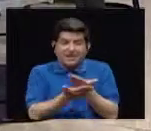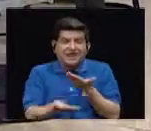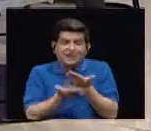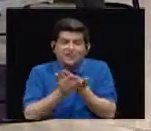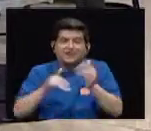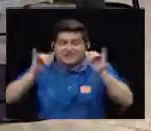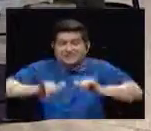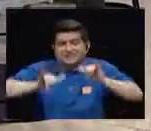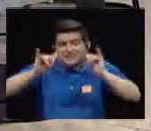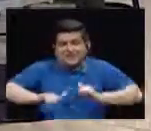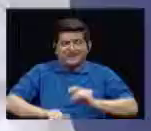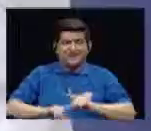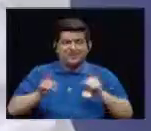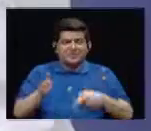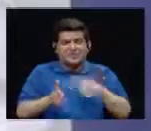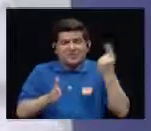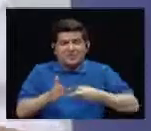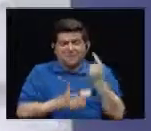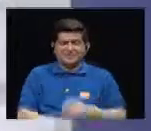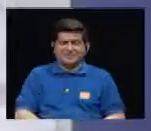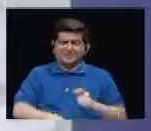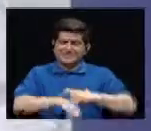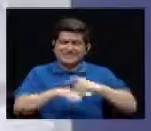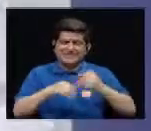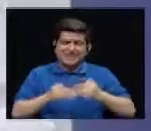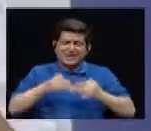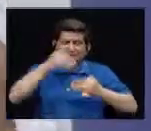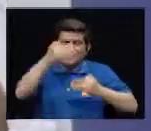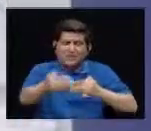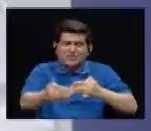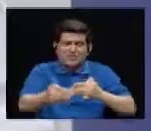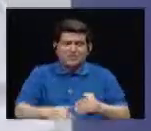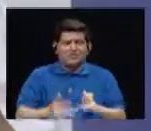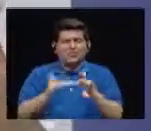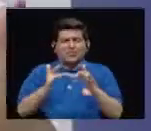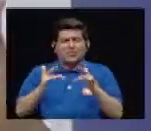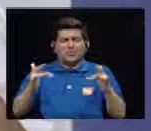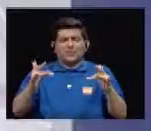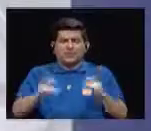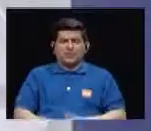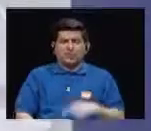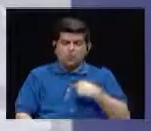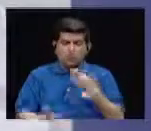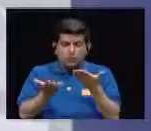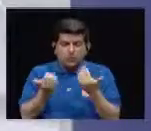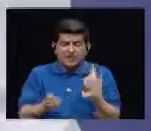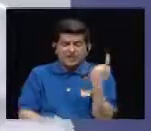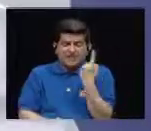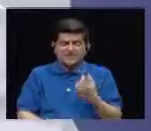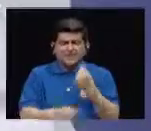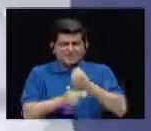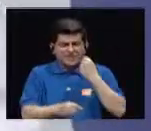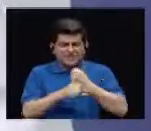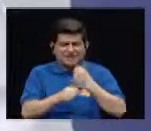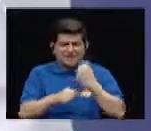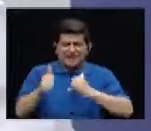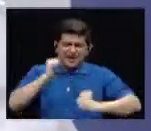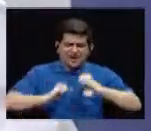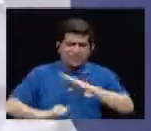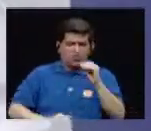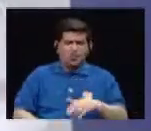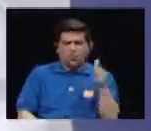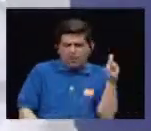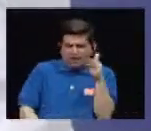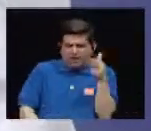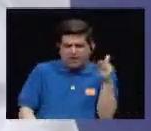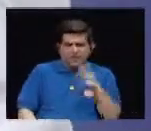oferta, ¿verdad? Lo que pasa es que a veces los lapsos son muy largos, claro. ¿Verdad? Un actor quisiera siempre estar en tablas o detrás de